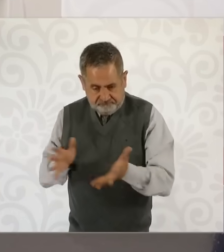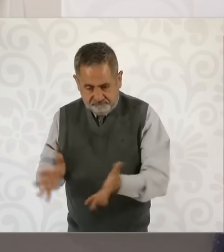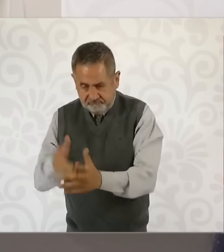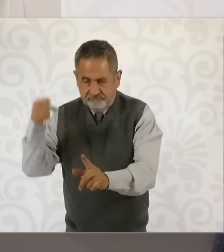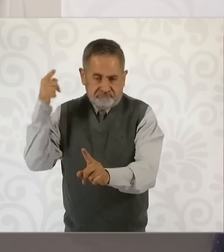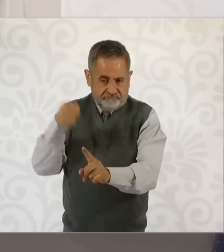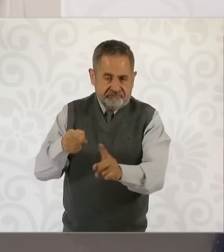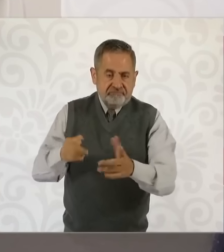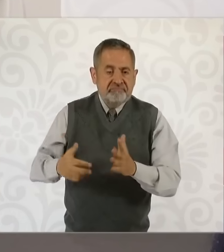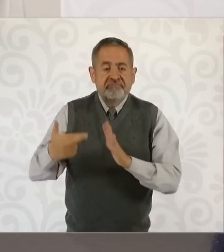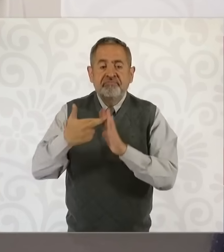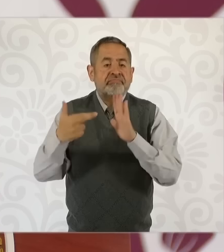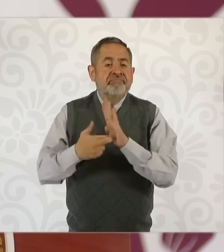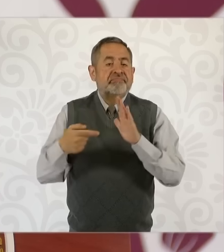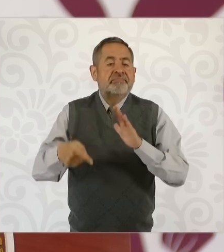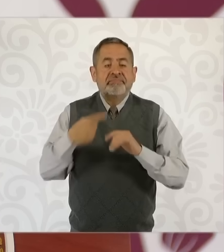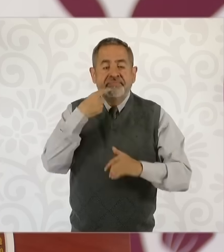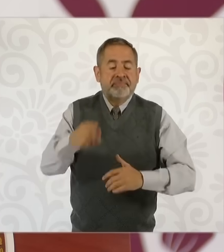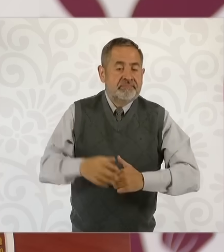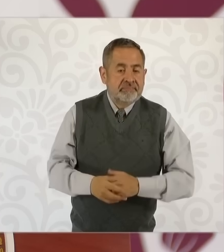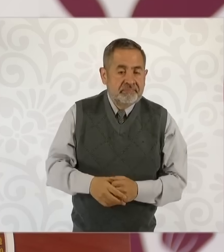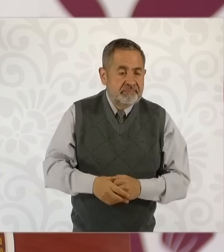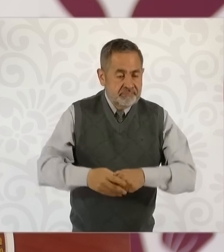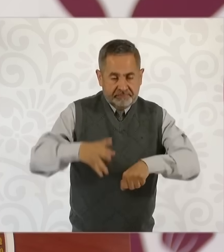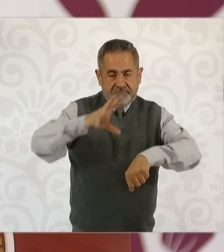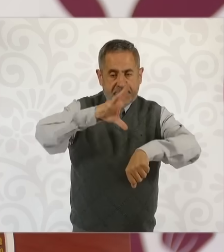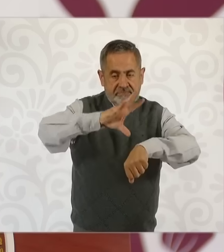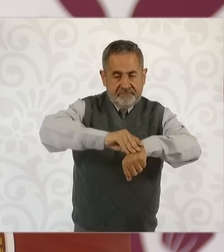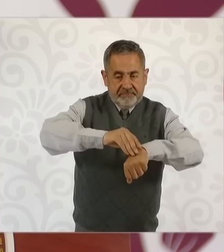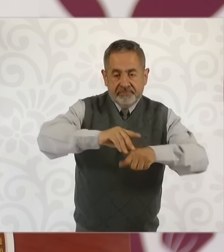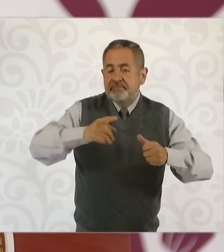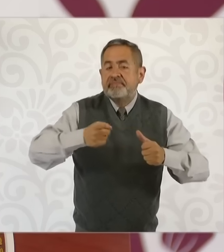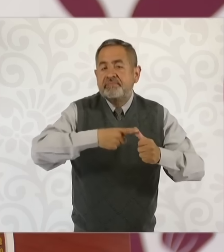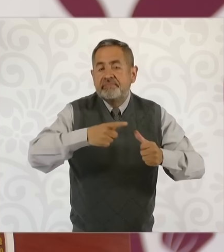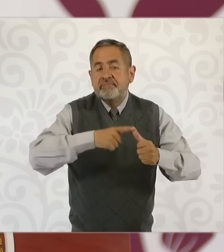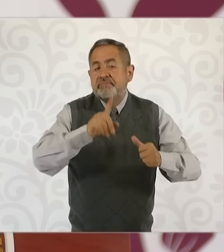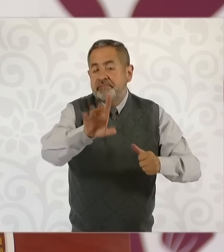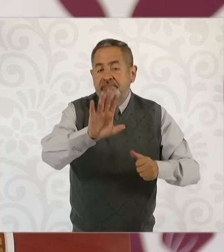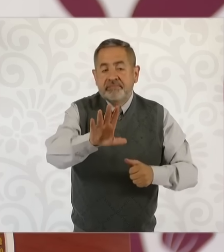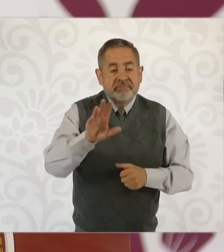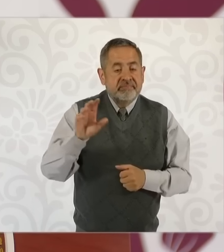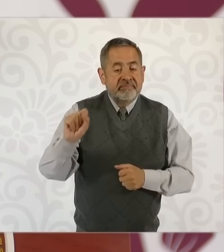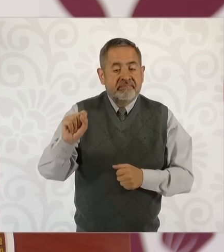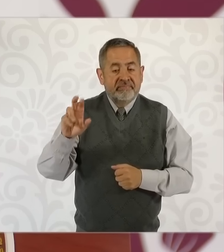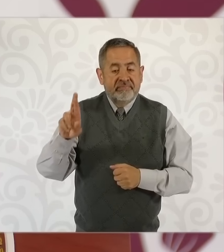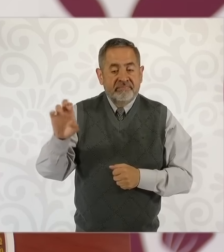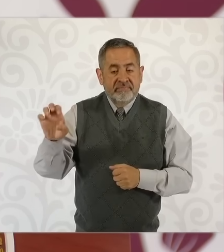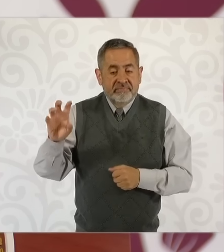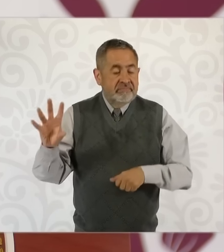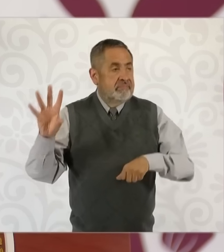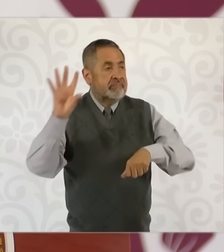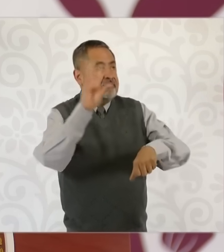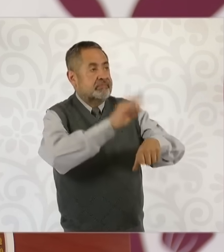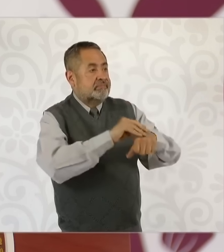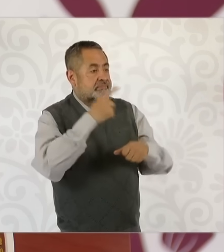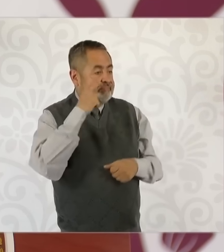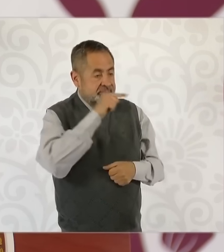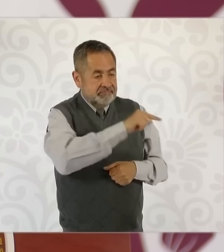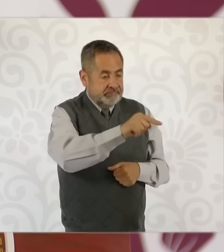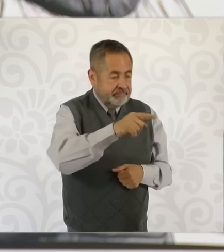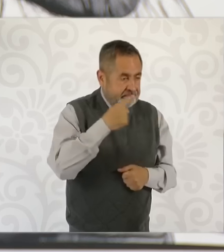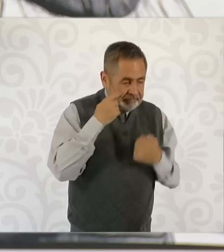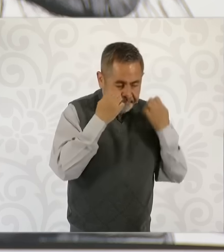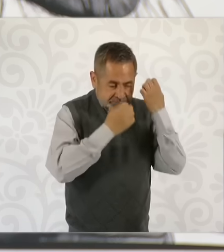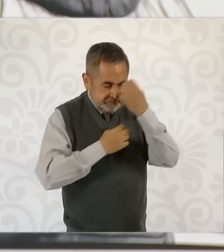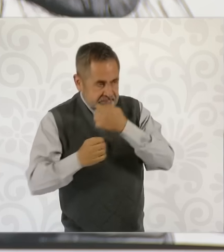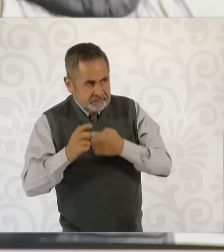Y esa regulación lo que dice es, tienen permiso que lo otorga Secretaría de Relaciones Exteriores, en nuestro caso a partir del